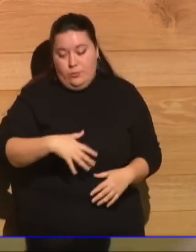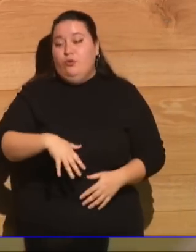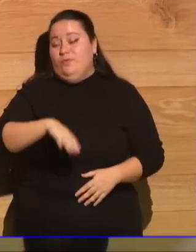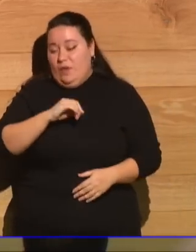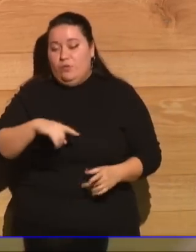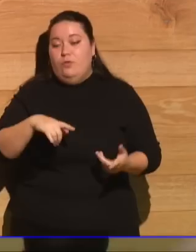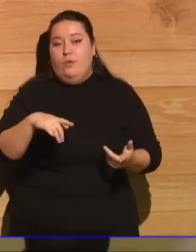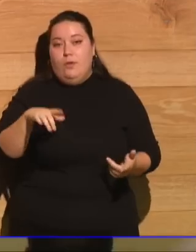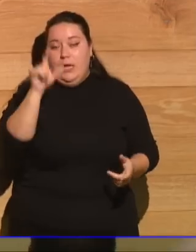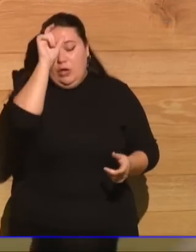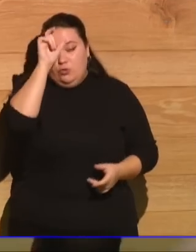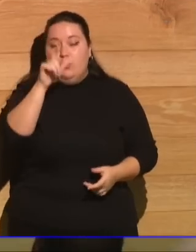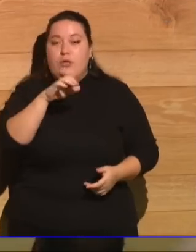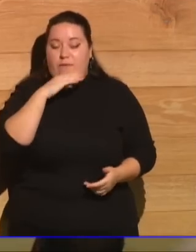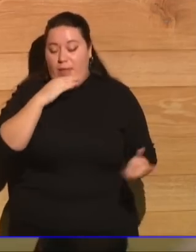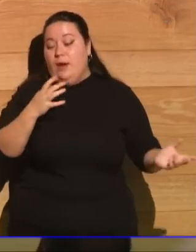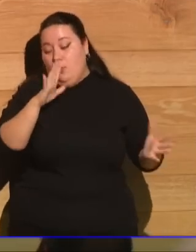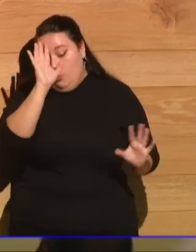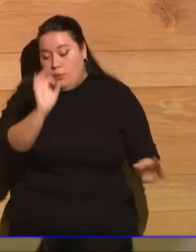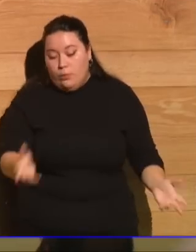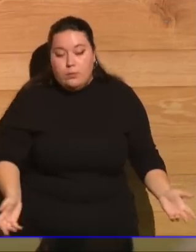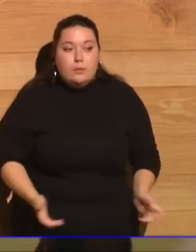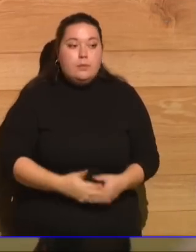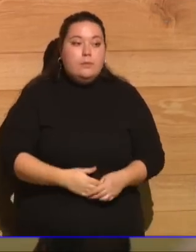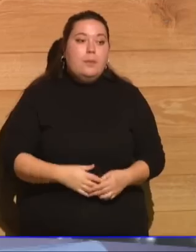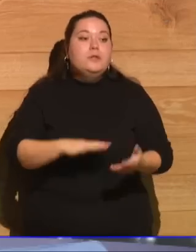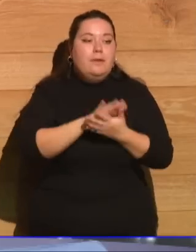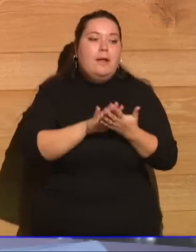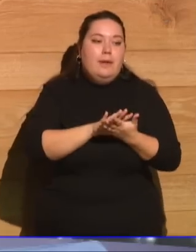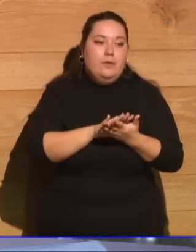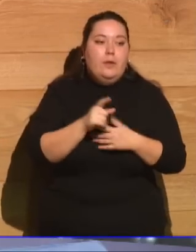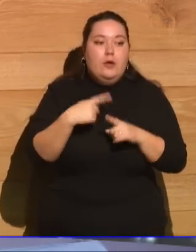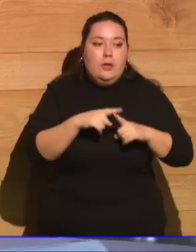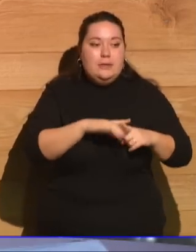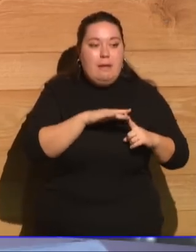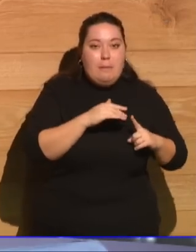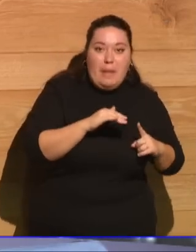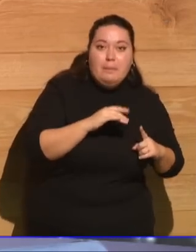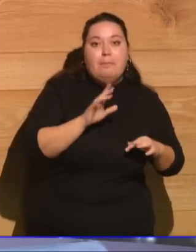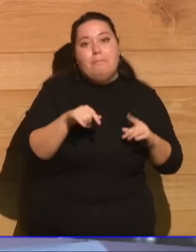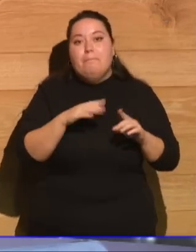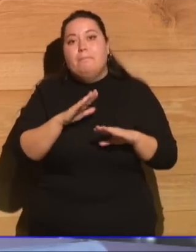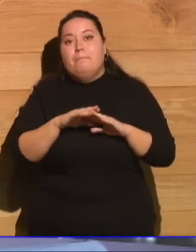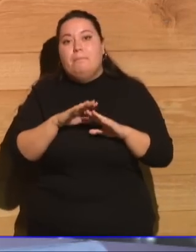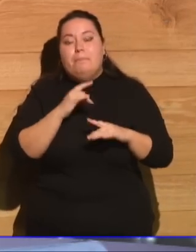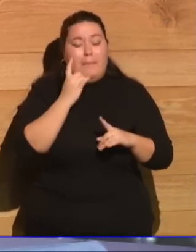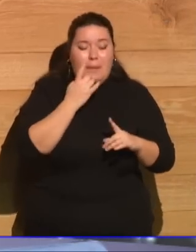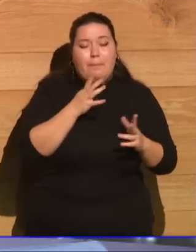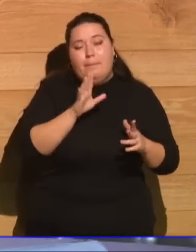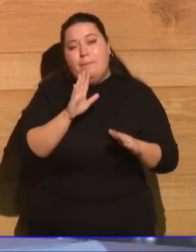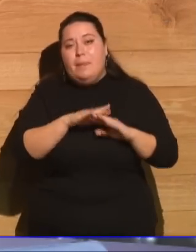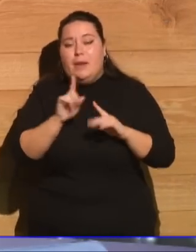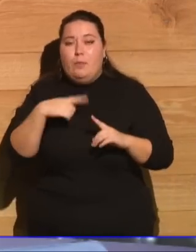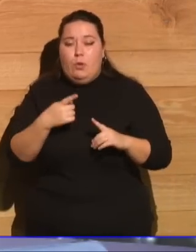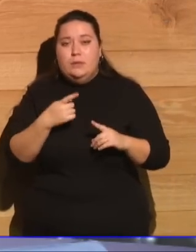yo lo entiendo. Pero vamos a ver entiendo si que que- los pero turcos a mí- digan, hombre, Vamos a hacer una cosa. Vamos a hablar de lo que está mal para luego poder centrarnos en la peli. Porque Vale, es que sí. si no, va a dar la impresión